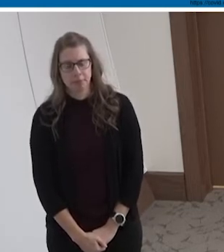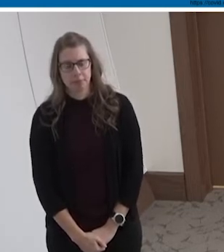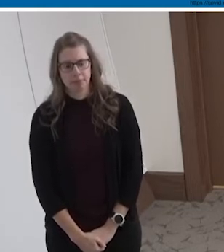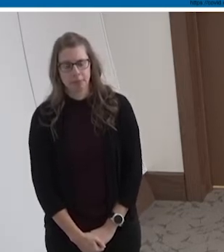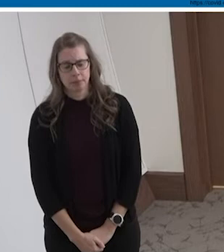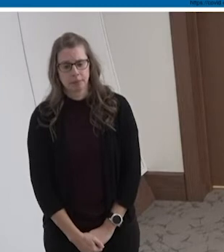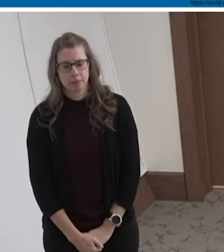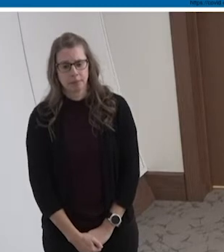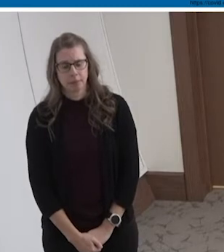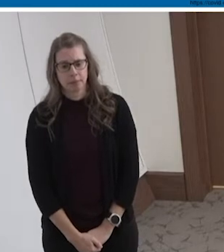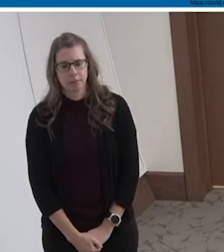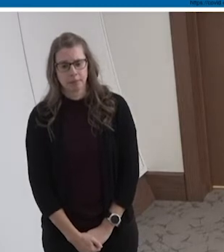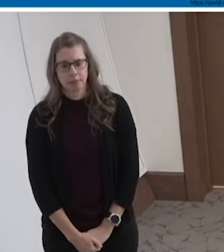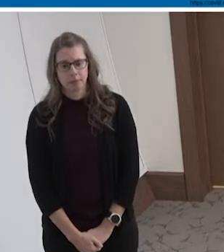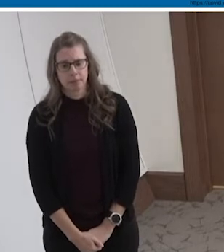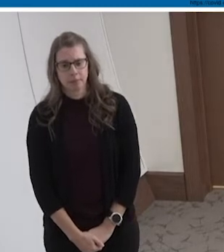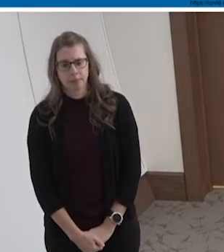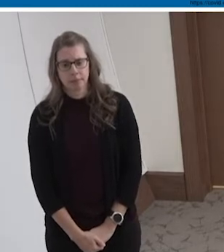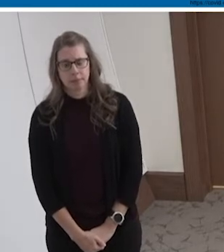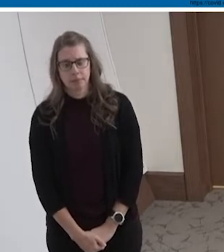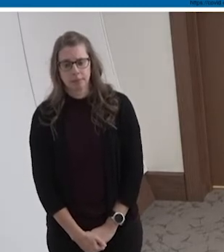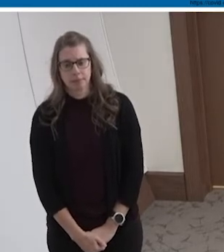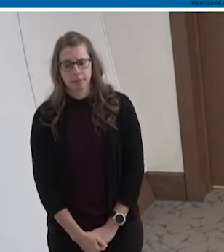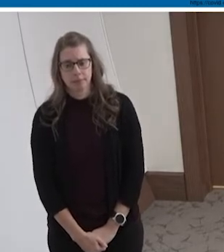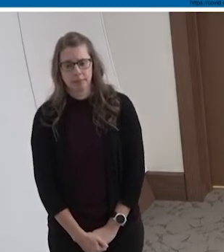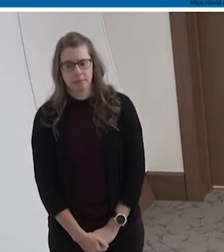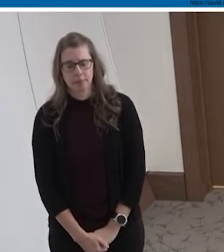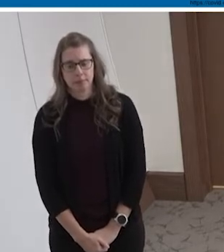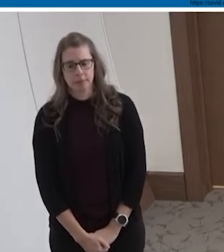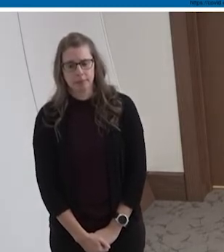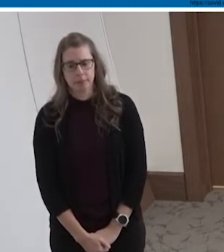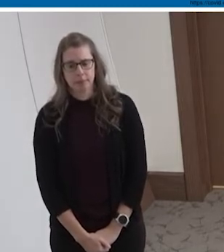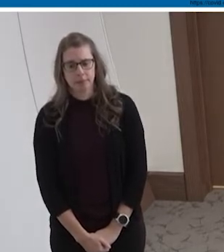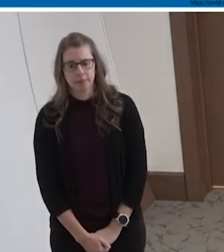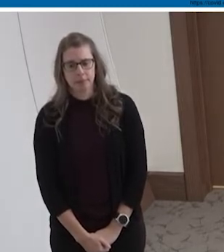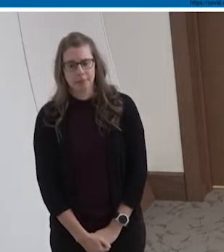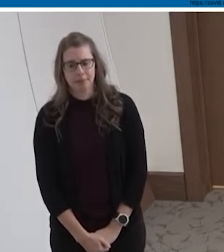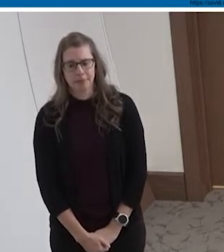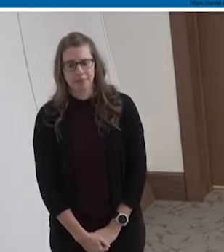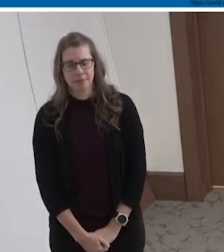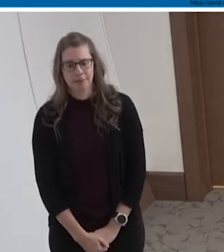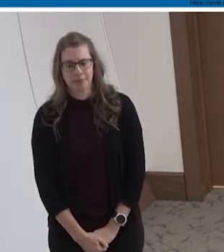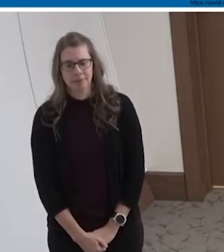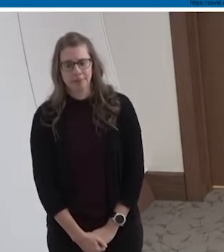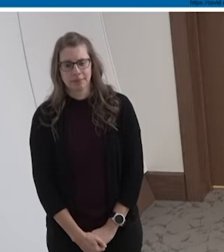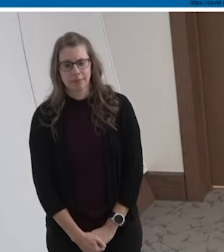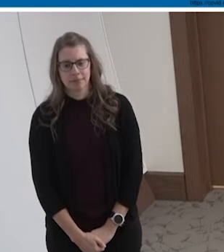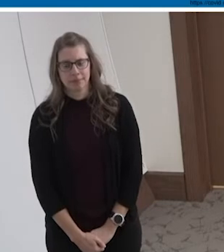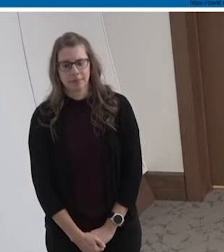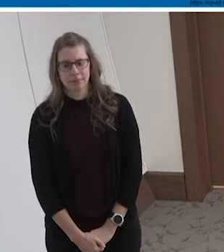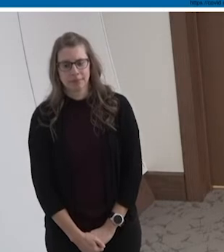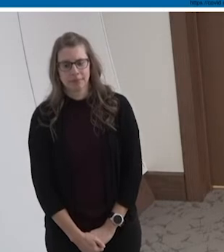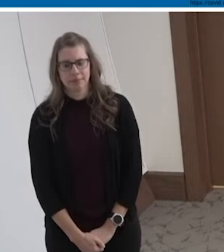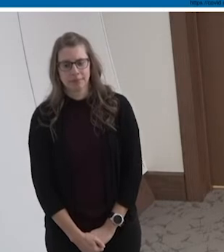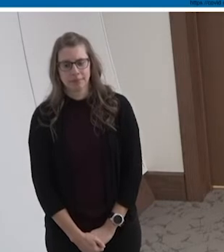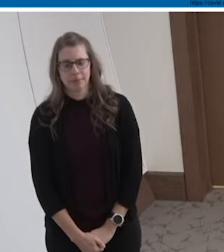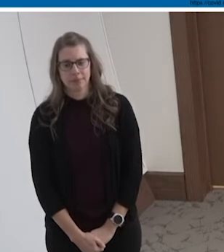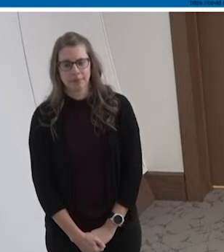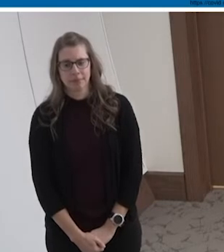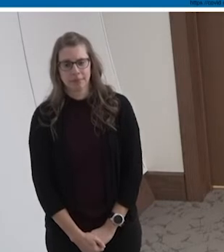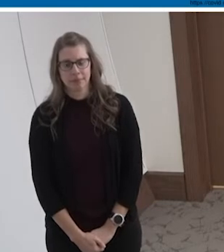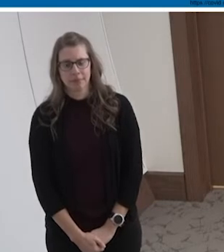porcentaje más alto de infección ha sido entre los niños de, you said 5 to